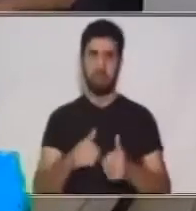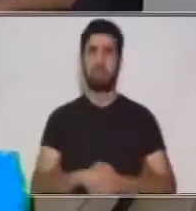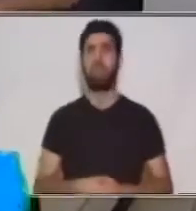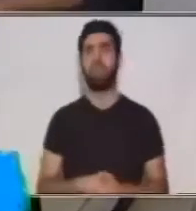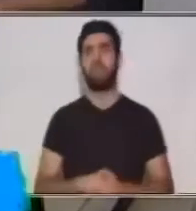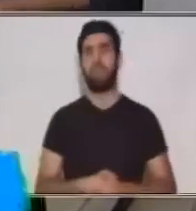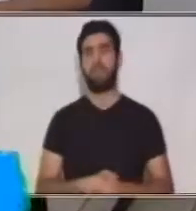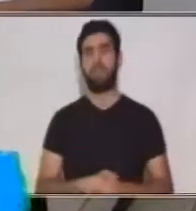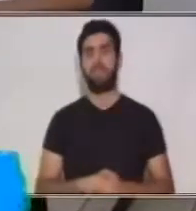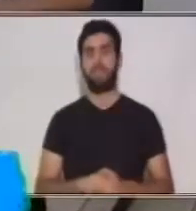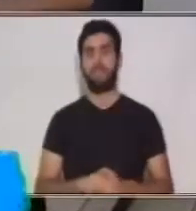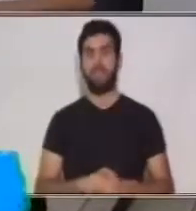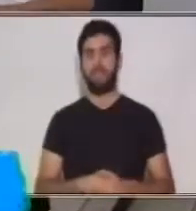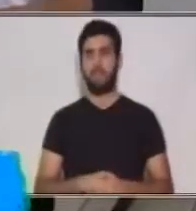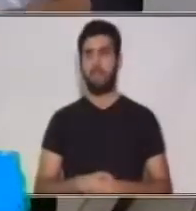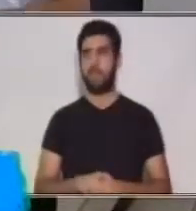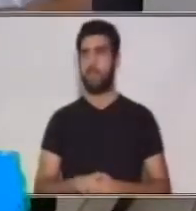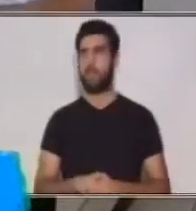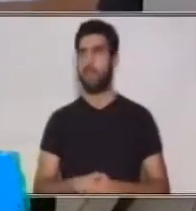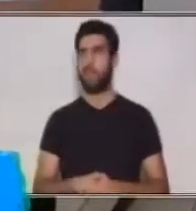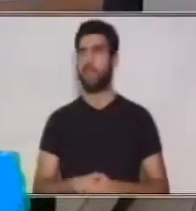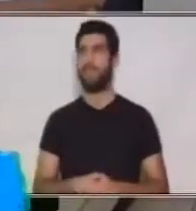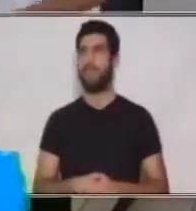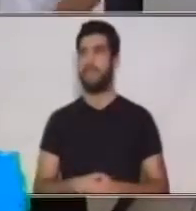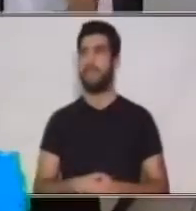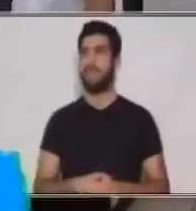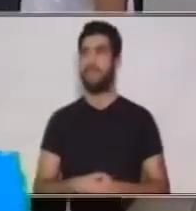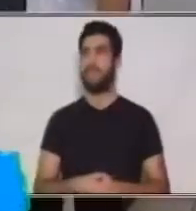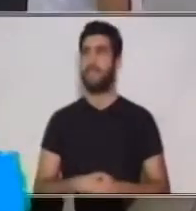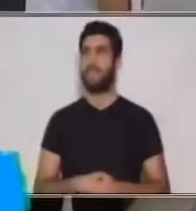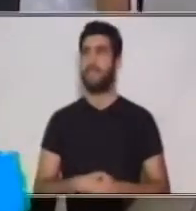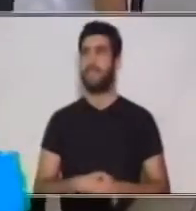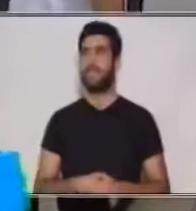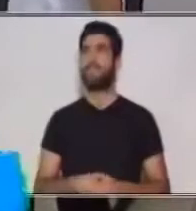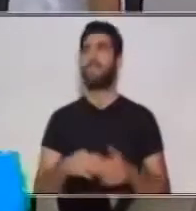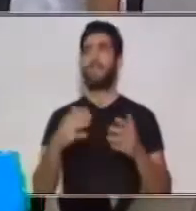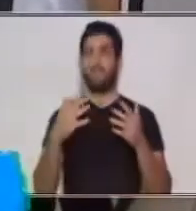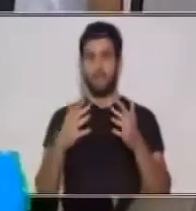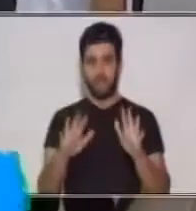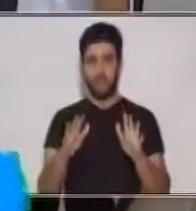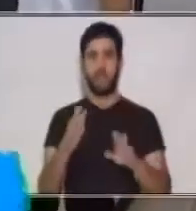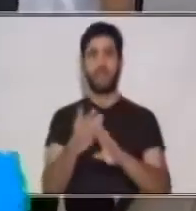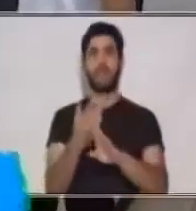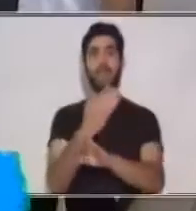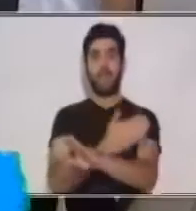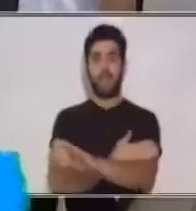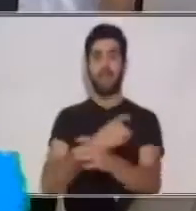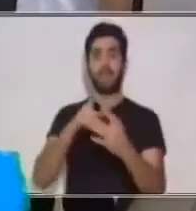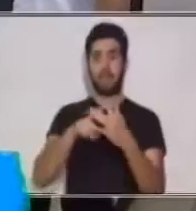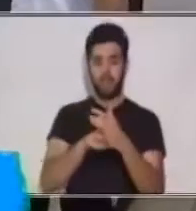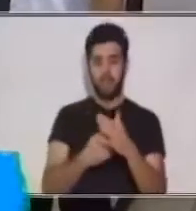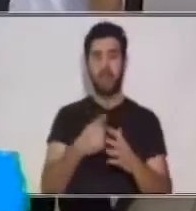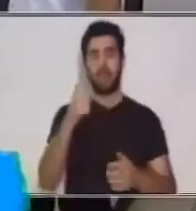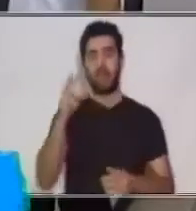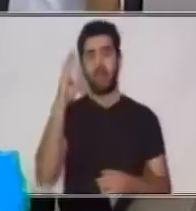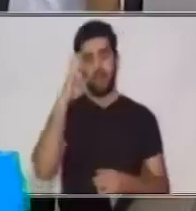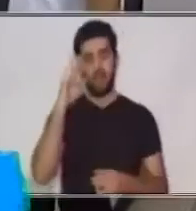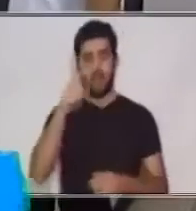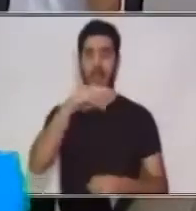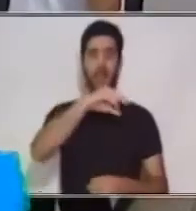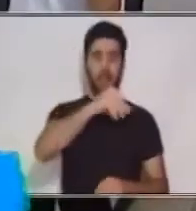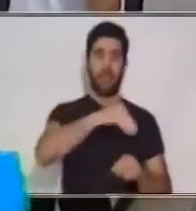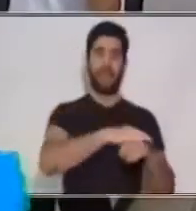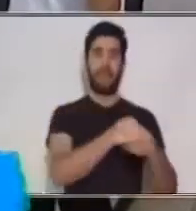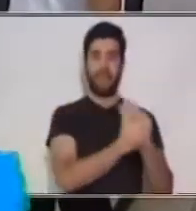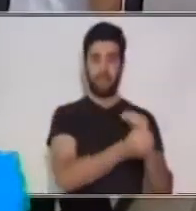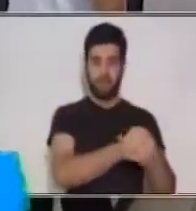matemáticos de lo que vamos a desarrollar hoy. Así es. Pero antes de empezar les queremos recordar, laven sus manos con agua y jabón o con